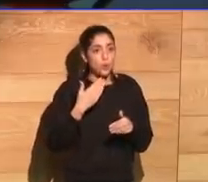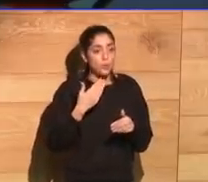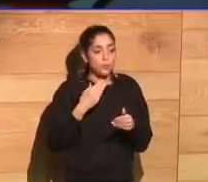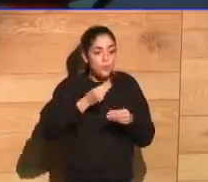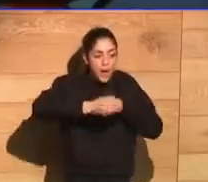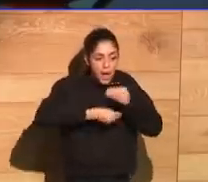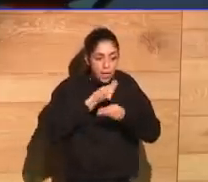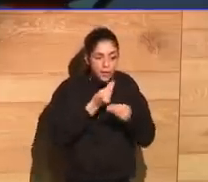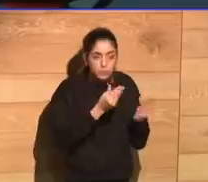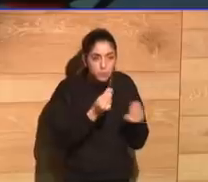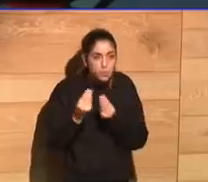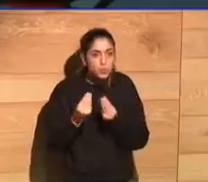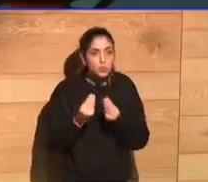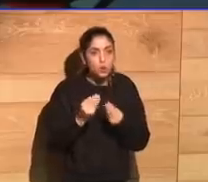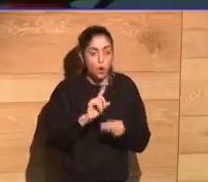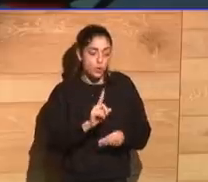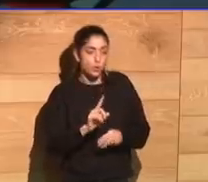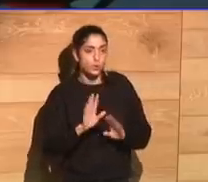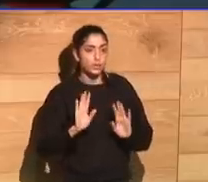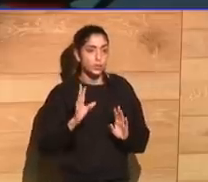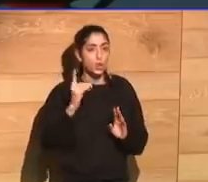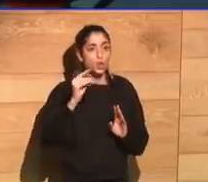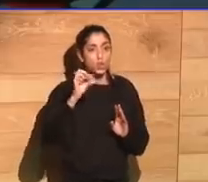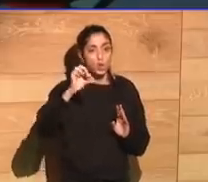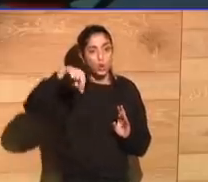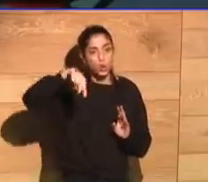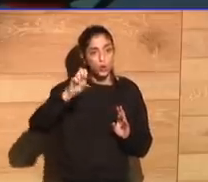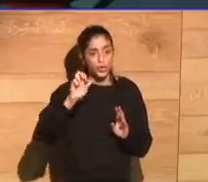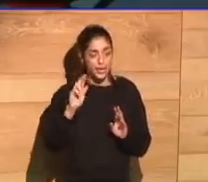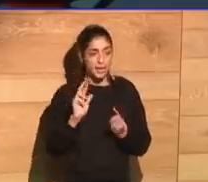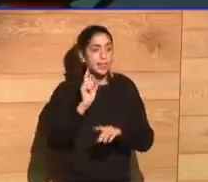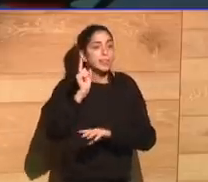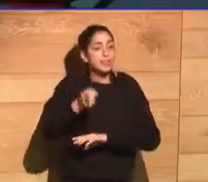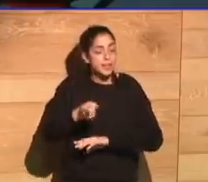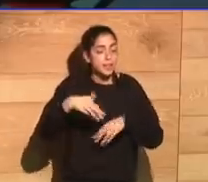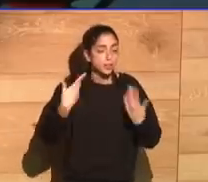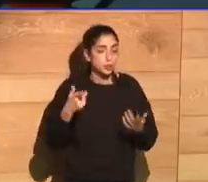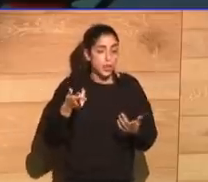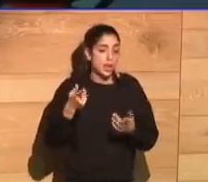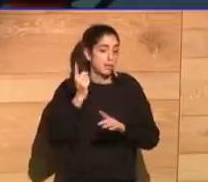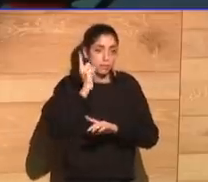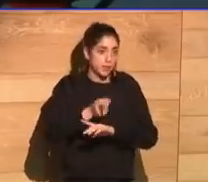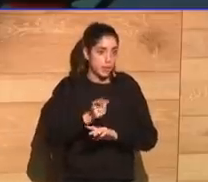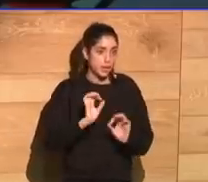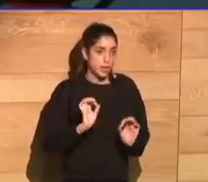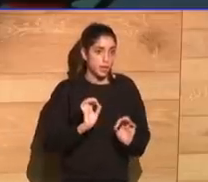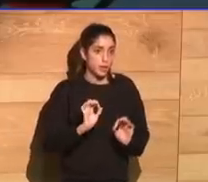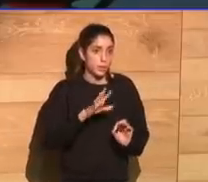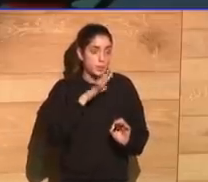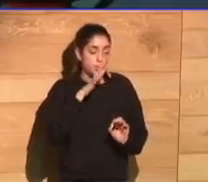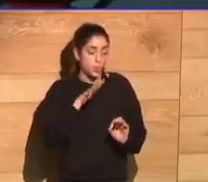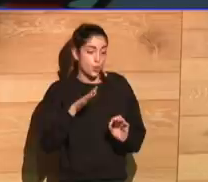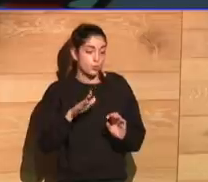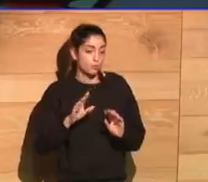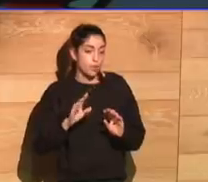que Donner es el que va a dirigir, y si Donner es el que va a dirigir, es el que va a marcar su visión creativa inevitablemente, porque Superman, como